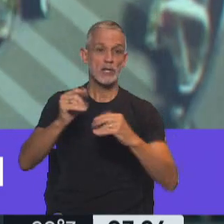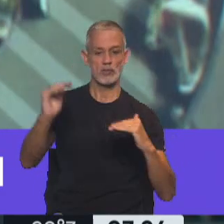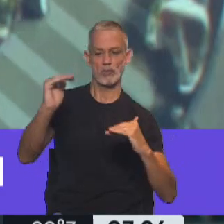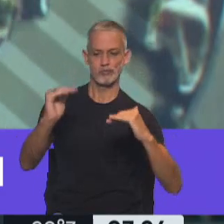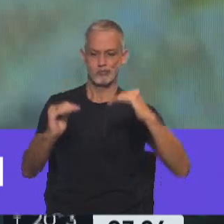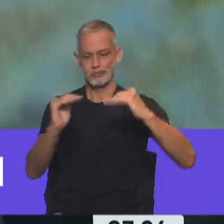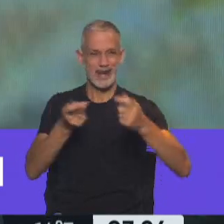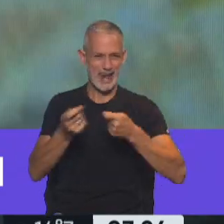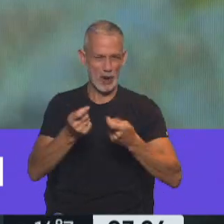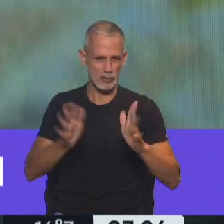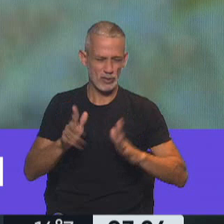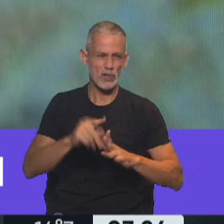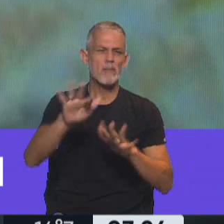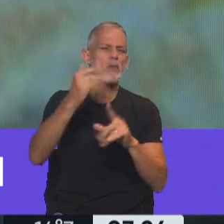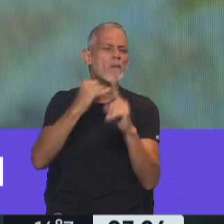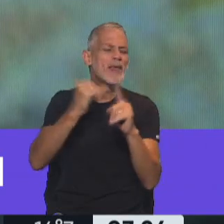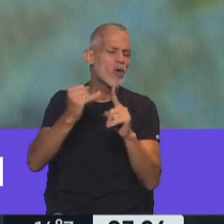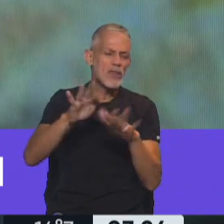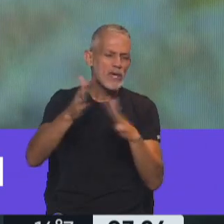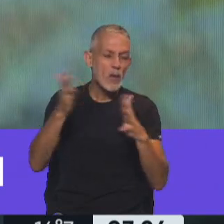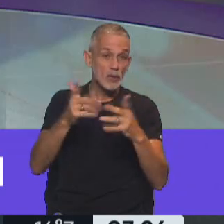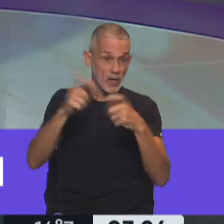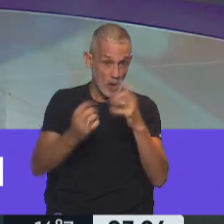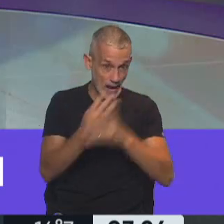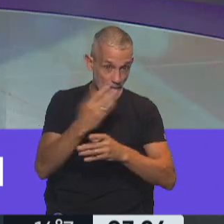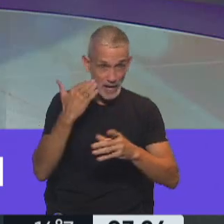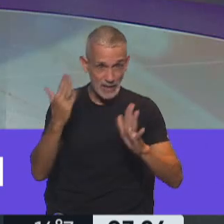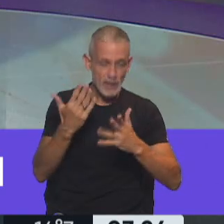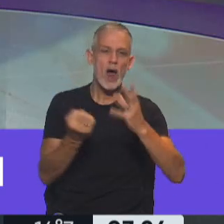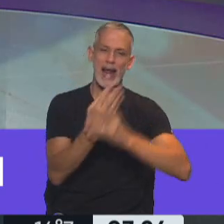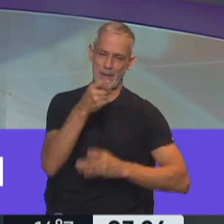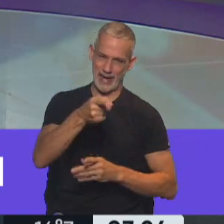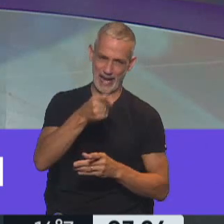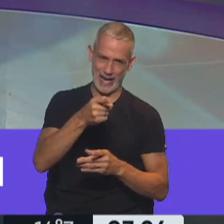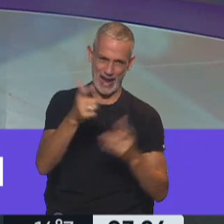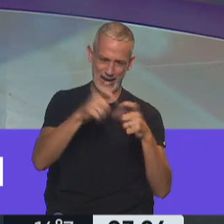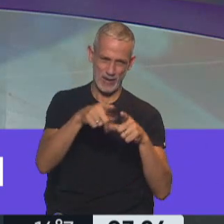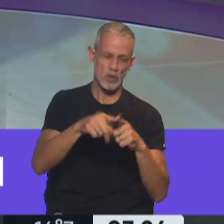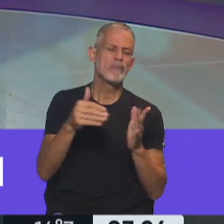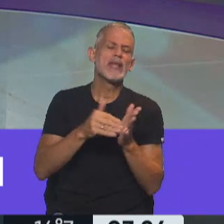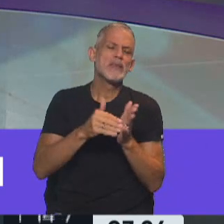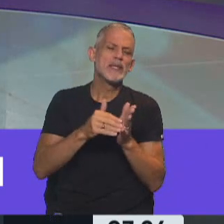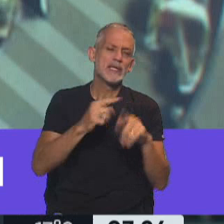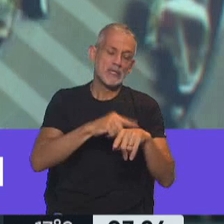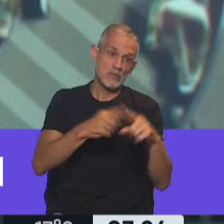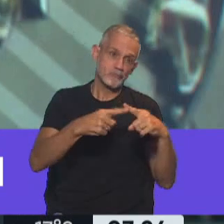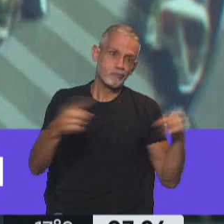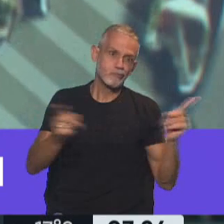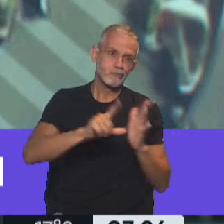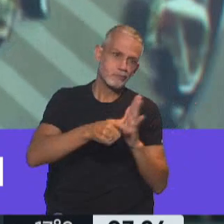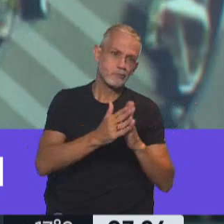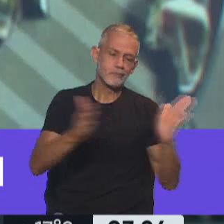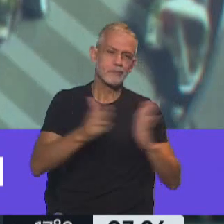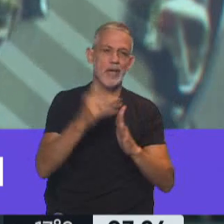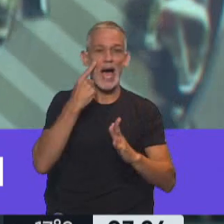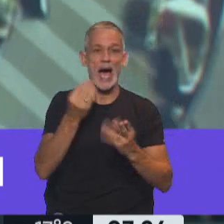las negociaciones. Eso sería cerca del mediodía, ¿no? Porque la reunión es por la mañana. Así es, las reuniones por la mañana, depende de cuánto dure, es que podemos